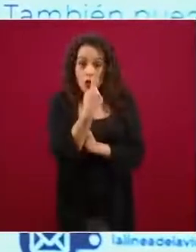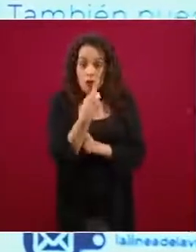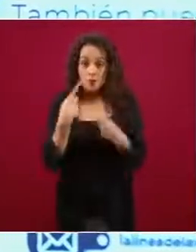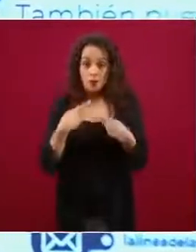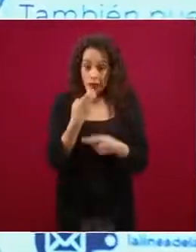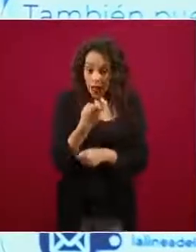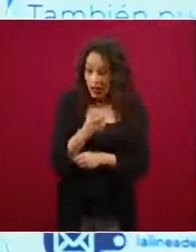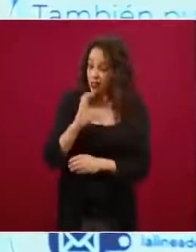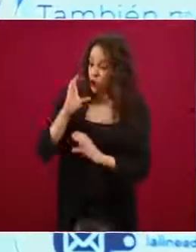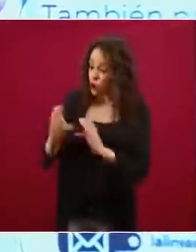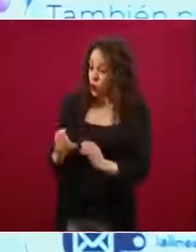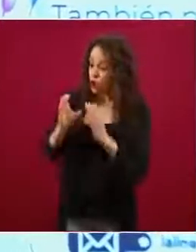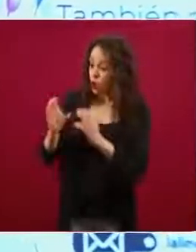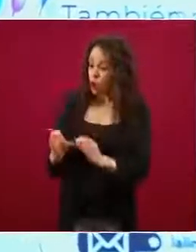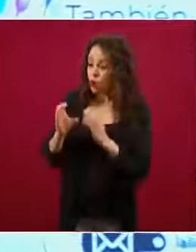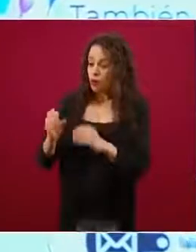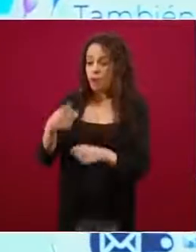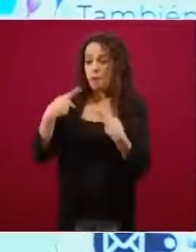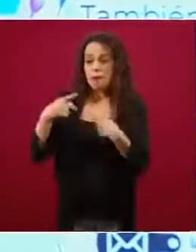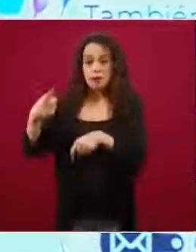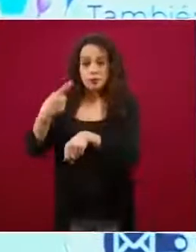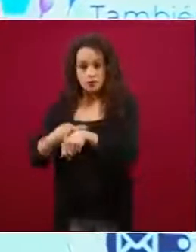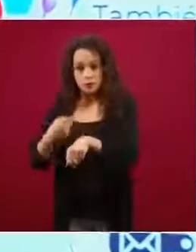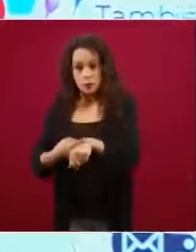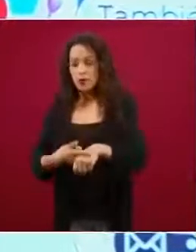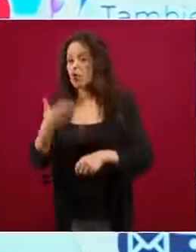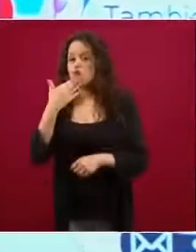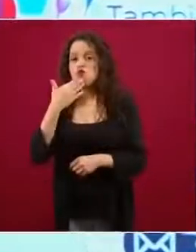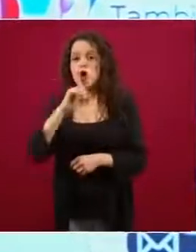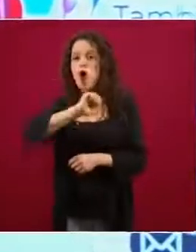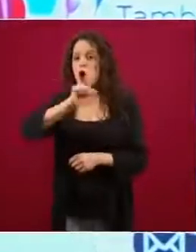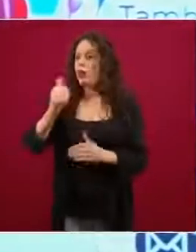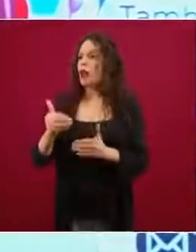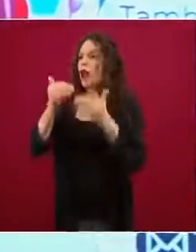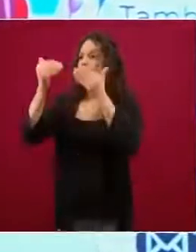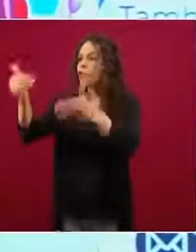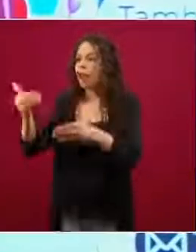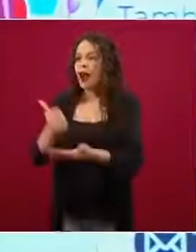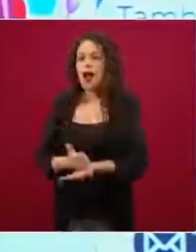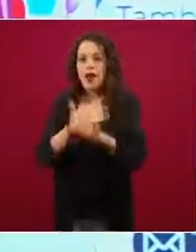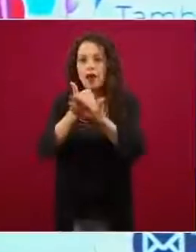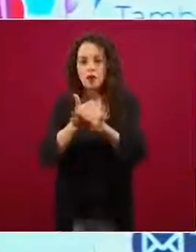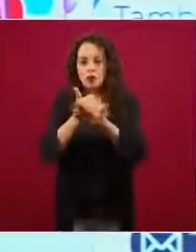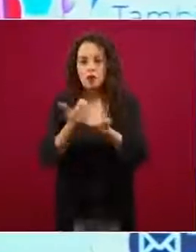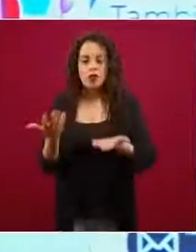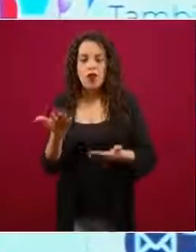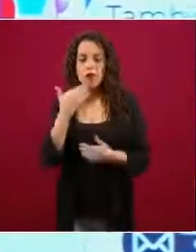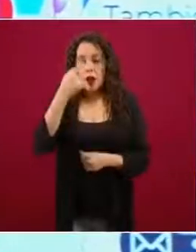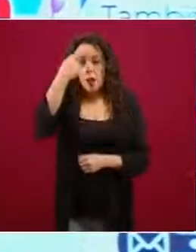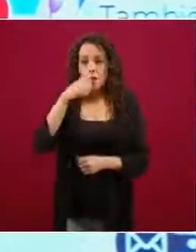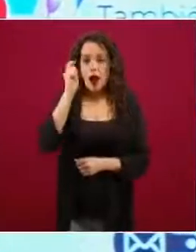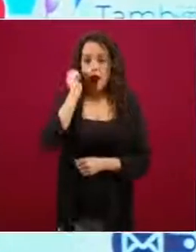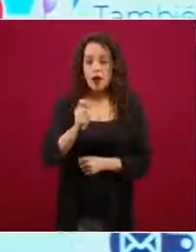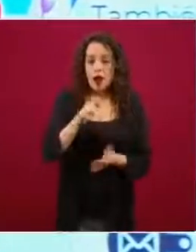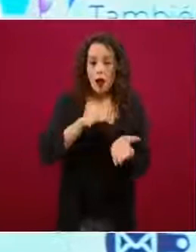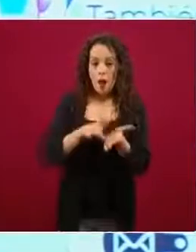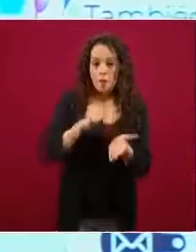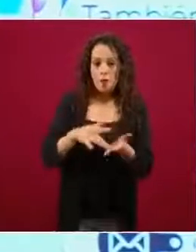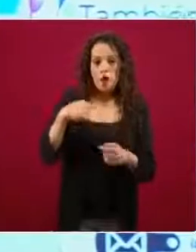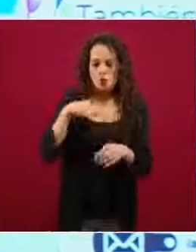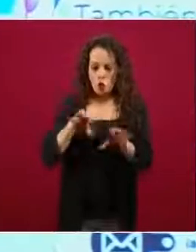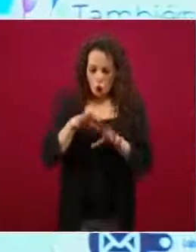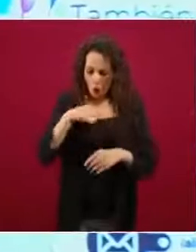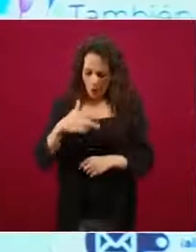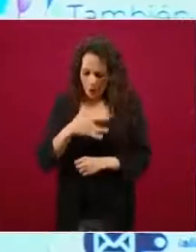las herramientas de autoayuda o de ayuda externa para manejar las emociones que estamos sintiendo y se puede manifestar